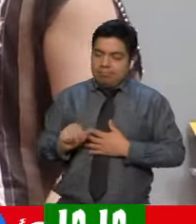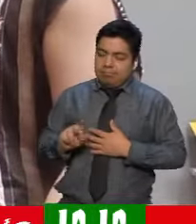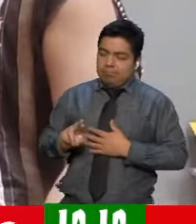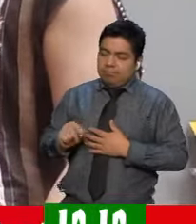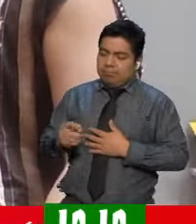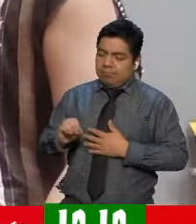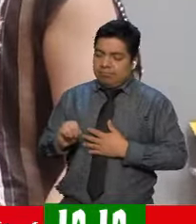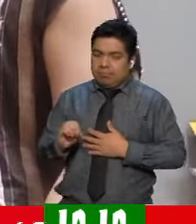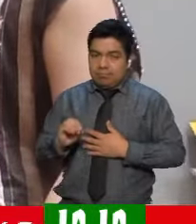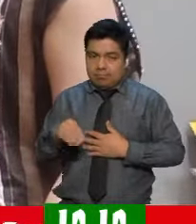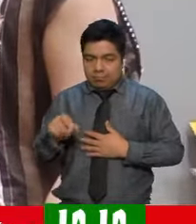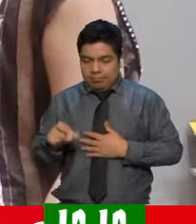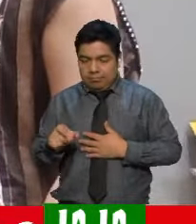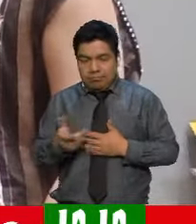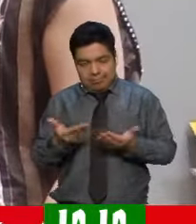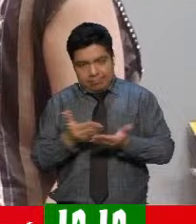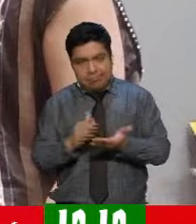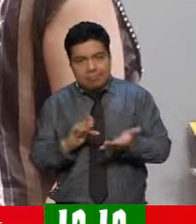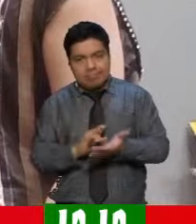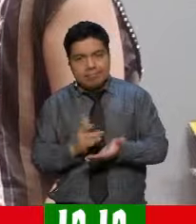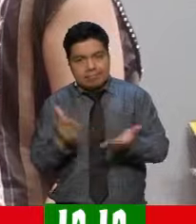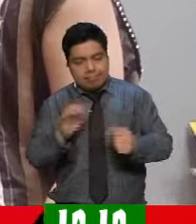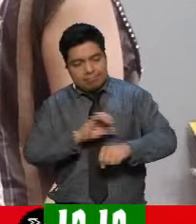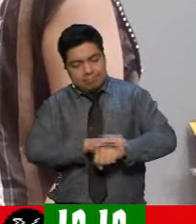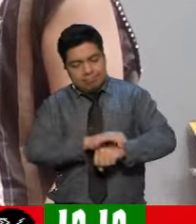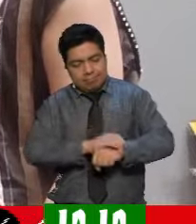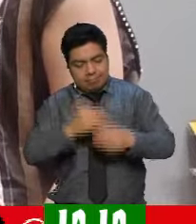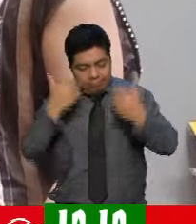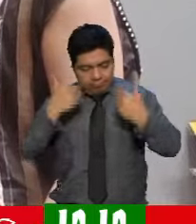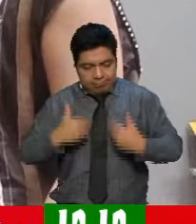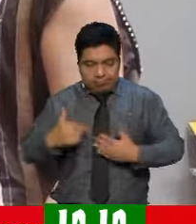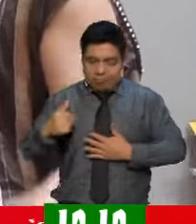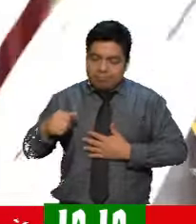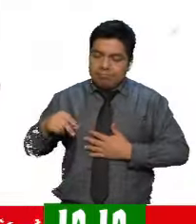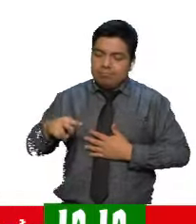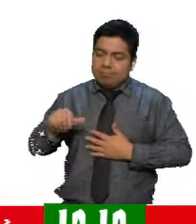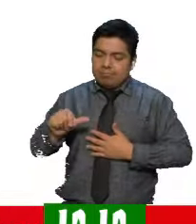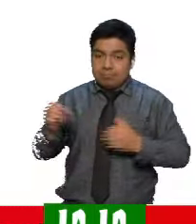Pues muchísimas gracias, carnales. Reporto para Capital por cual Arturo Nava, salud y buena vibra.